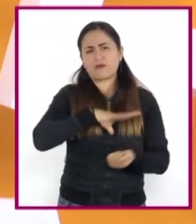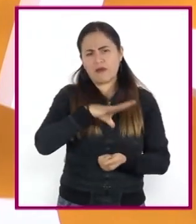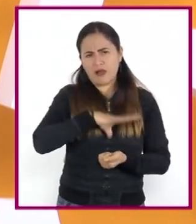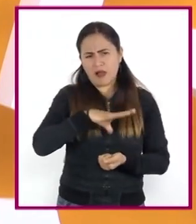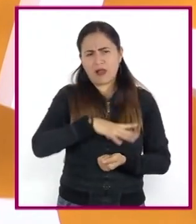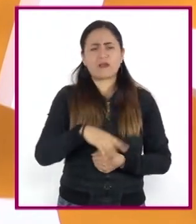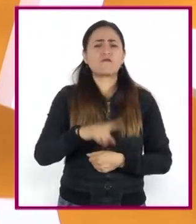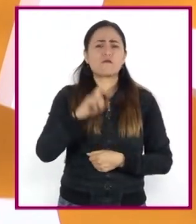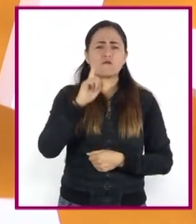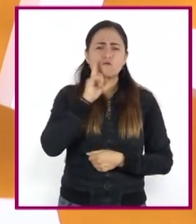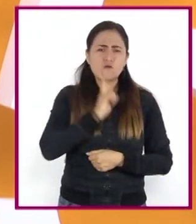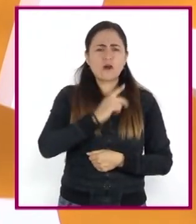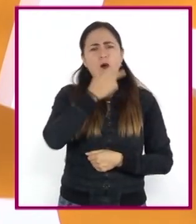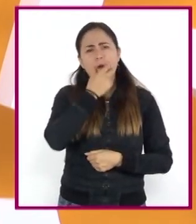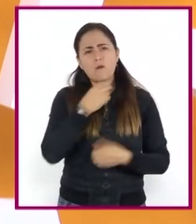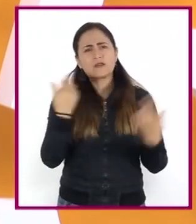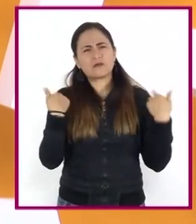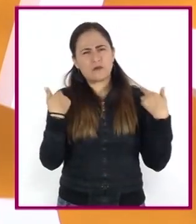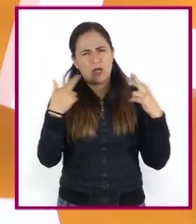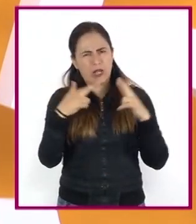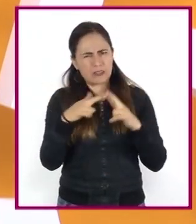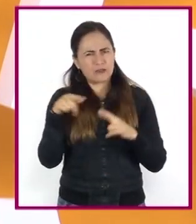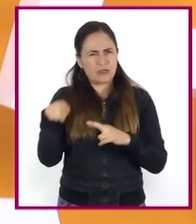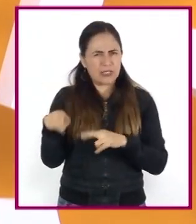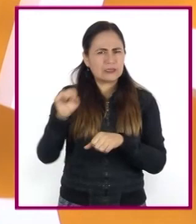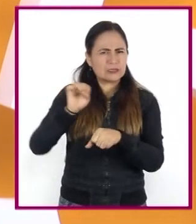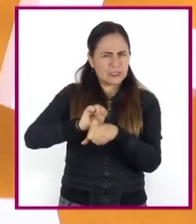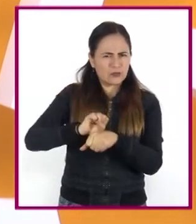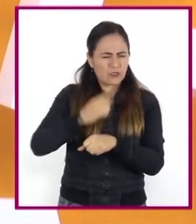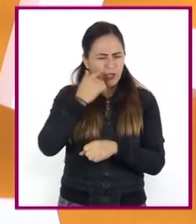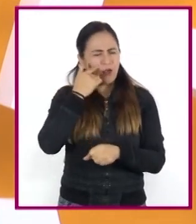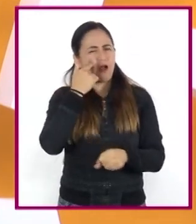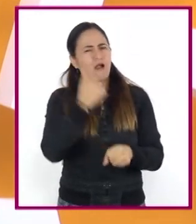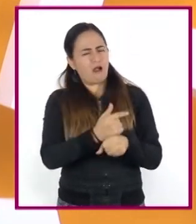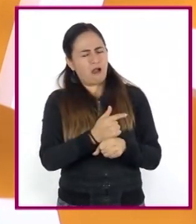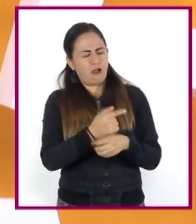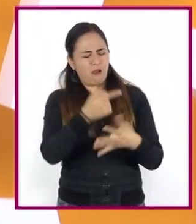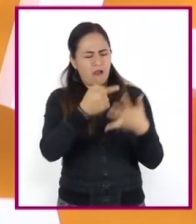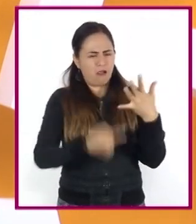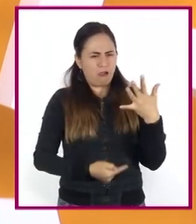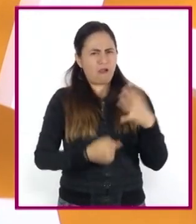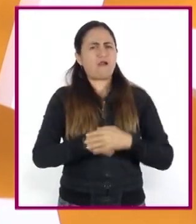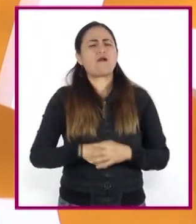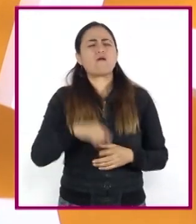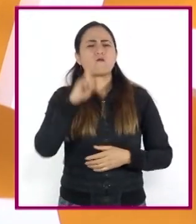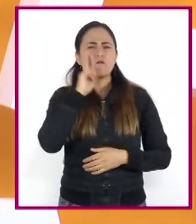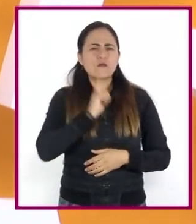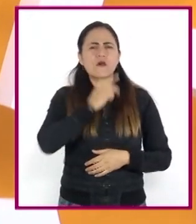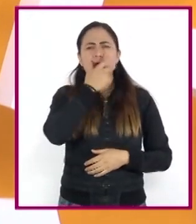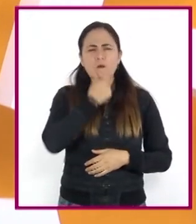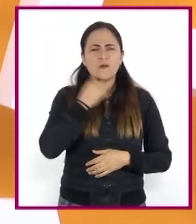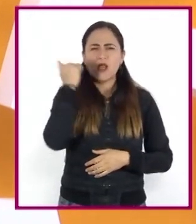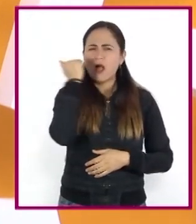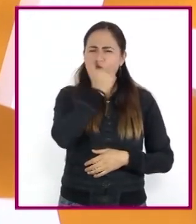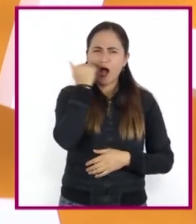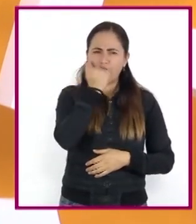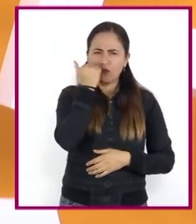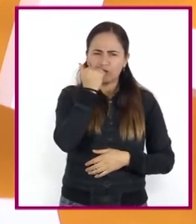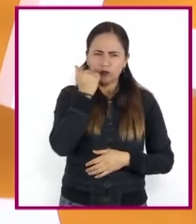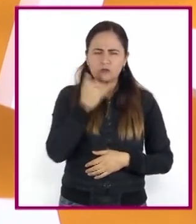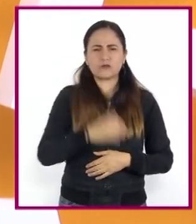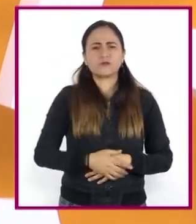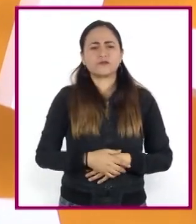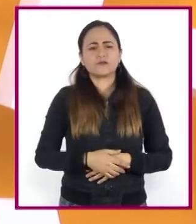y los docentes de la secundaria se dieron cuenta que las y los estudiantes de dicho plantel